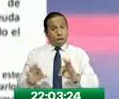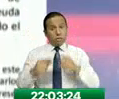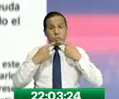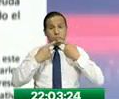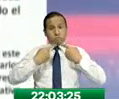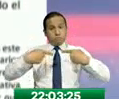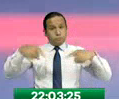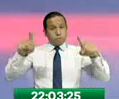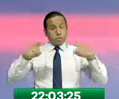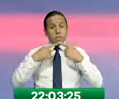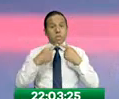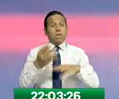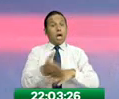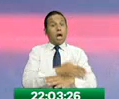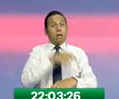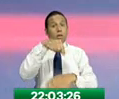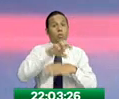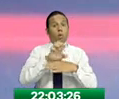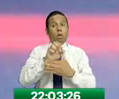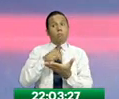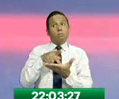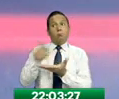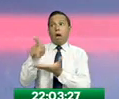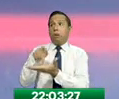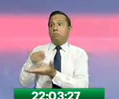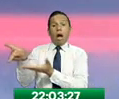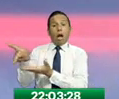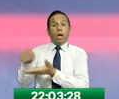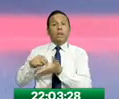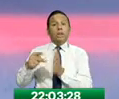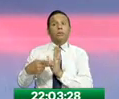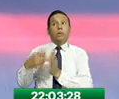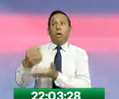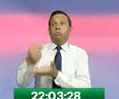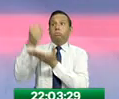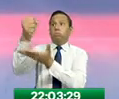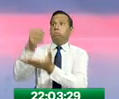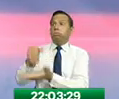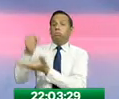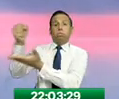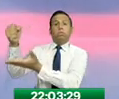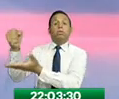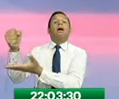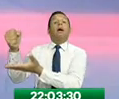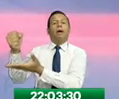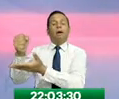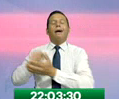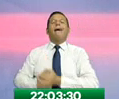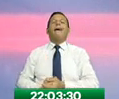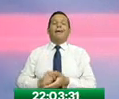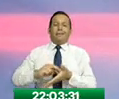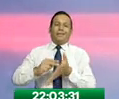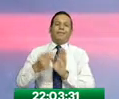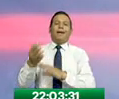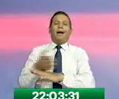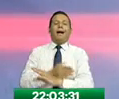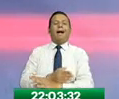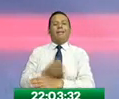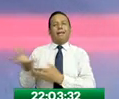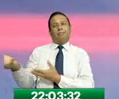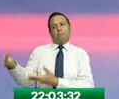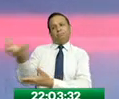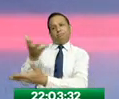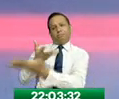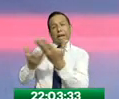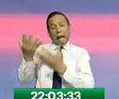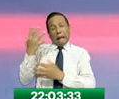que este desembolso de dinero sirvió para liquidar dos operaciones de repo, es decir, operaciones por pacto de recompra, que se contrataron